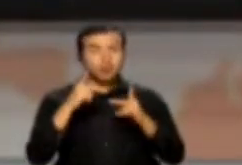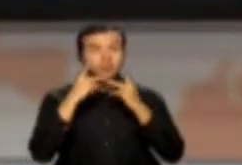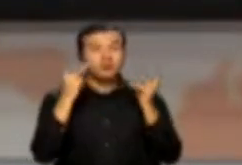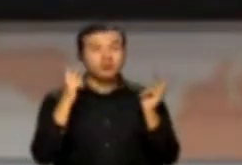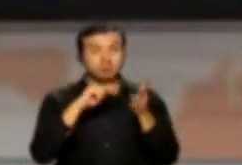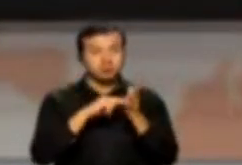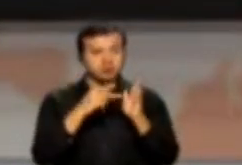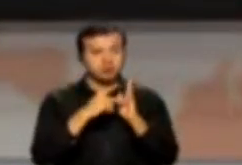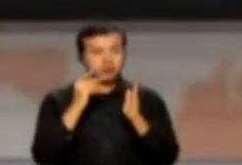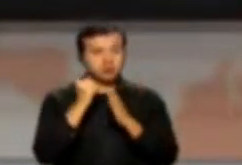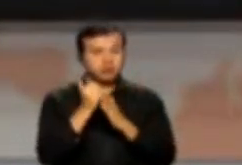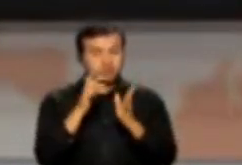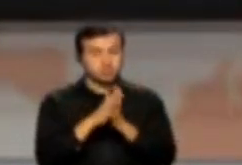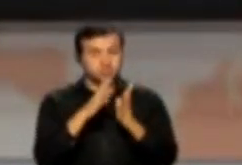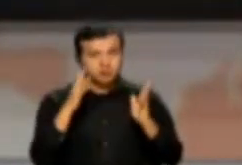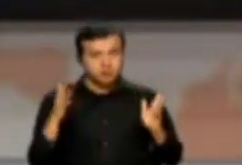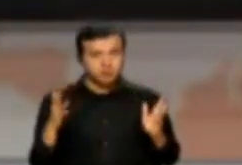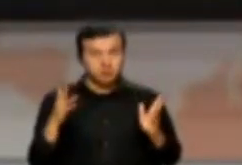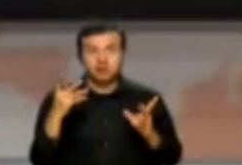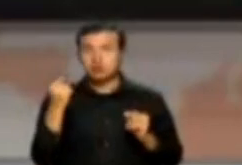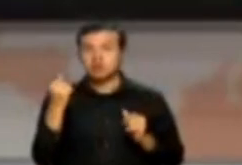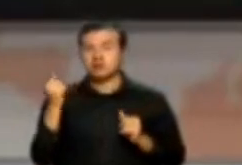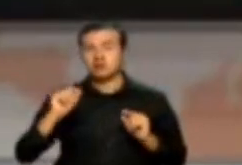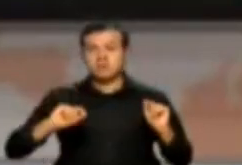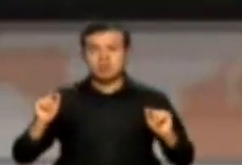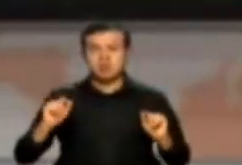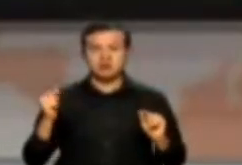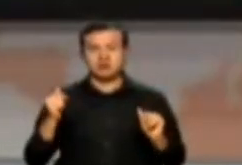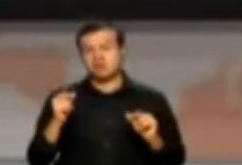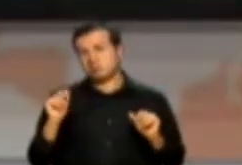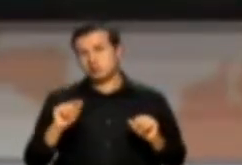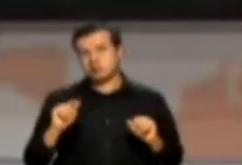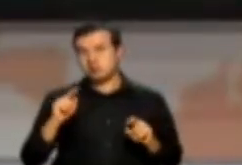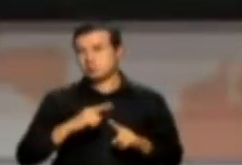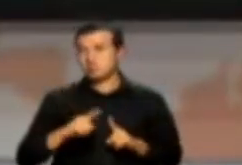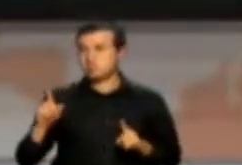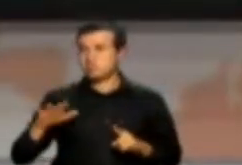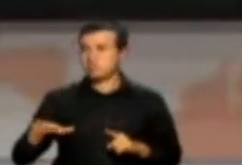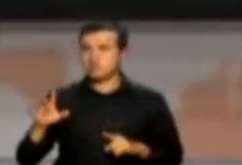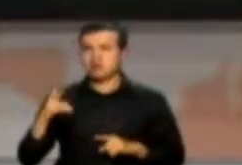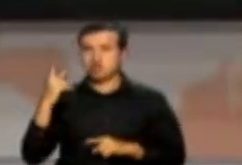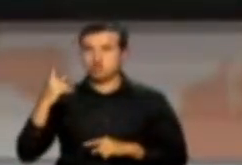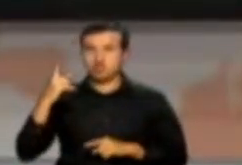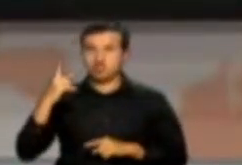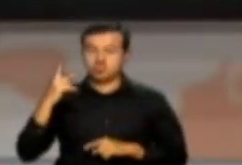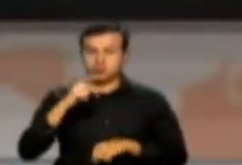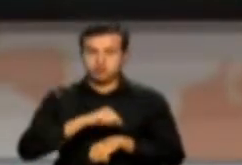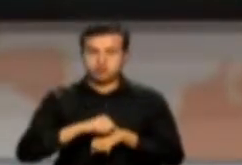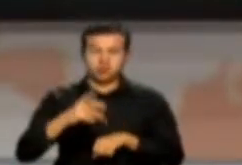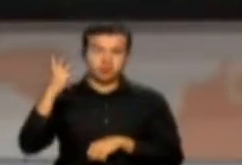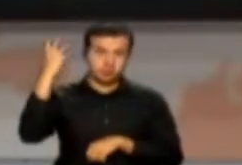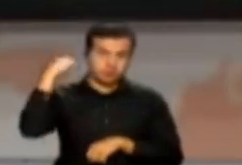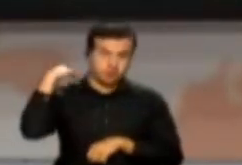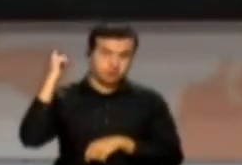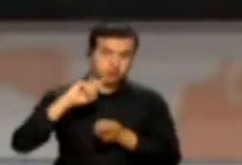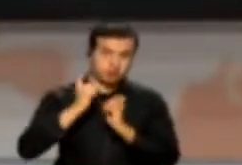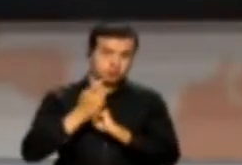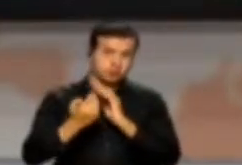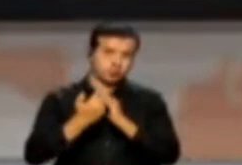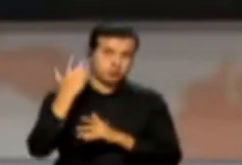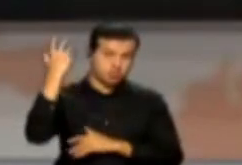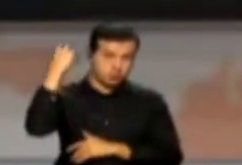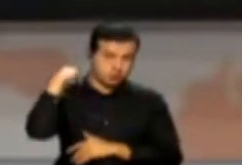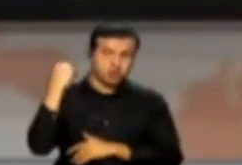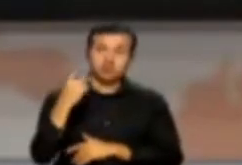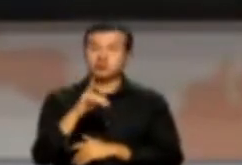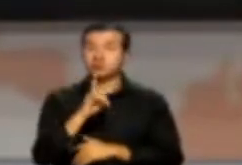esto tiene un gran beneficio por los costos no es lo mismo un trasplante de pulmón que puede llegar a costar